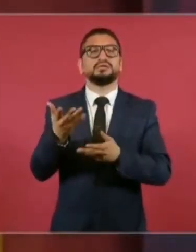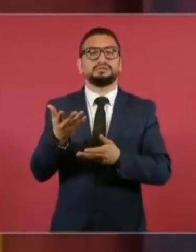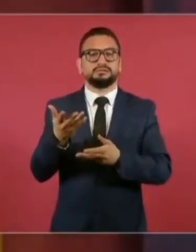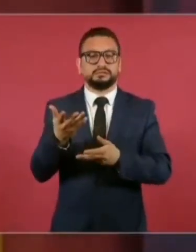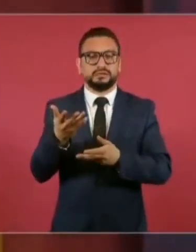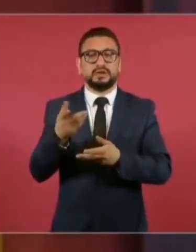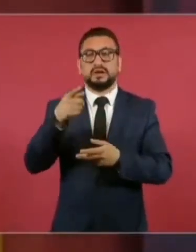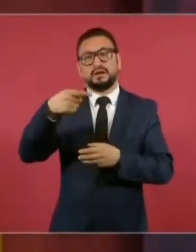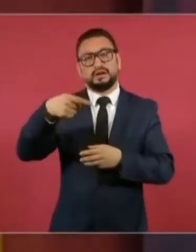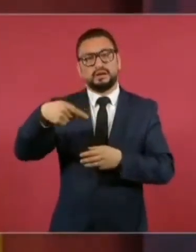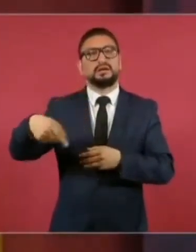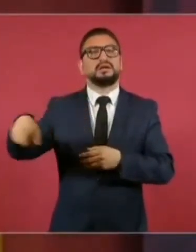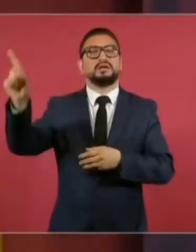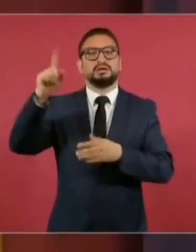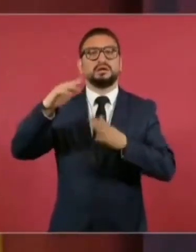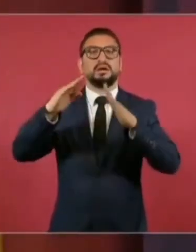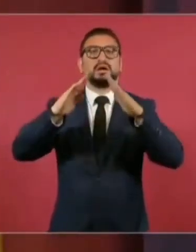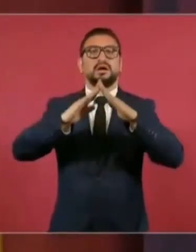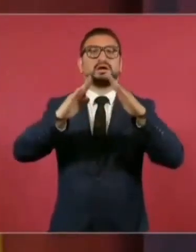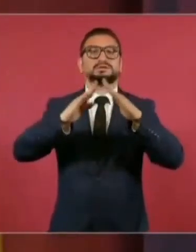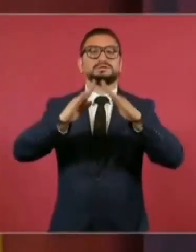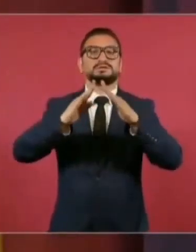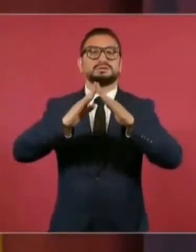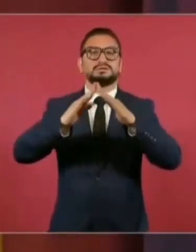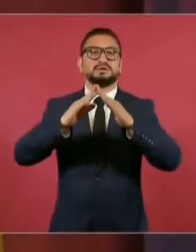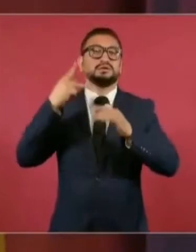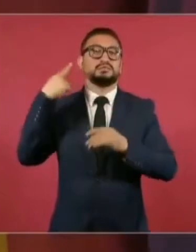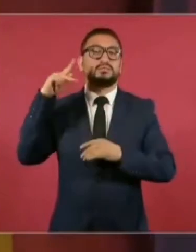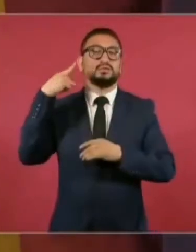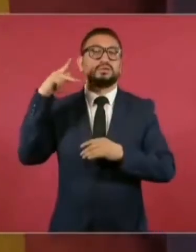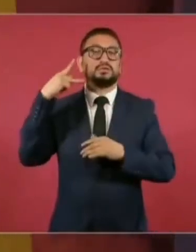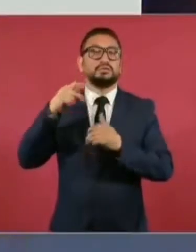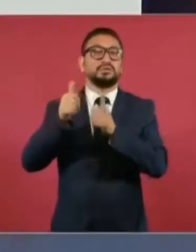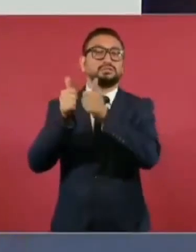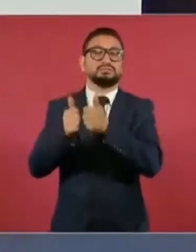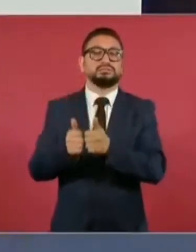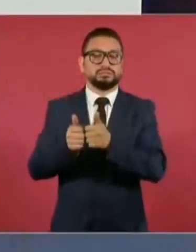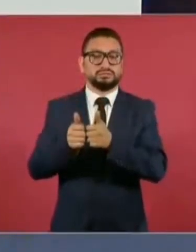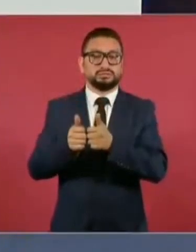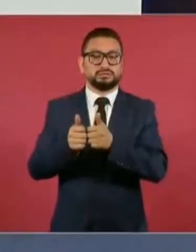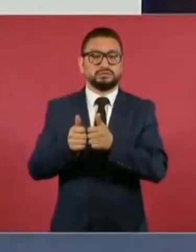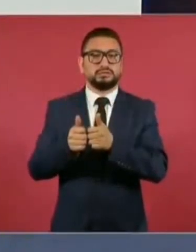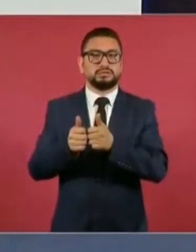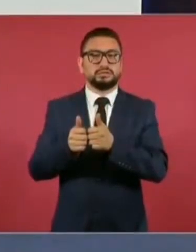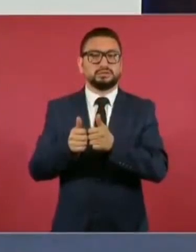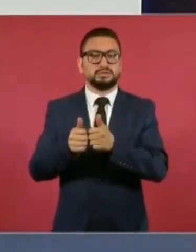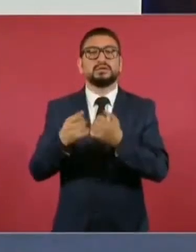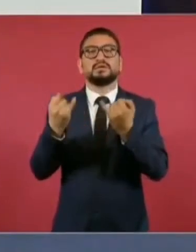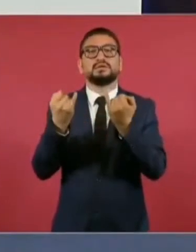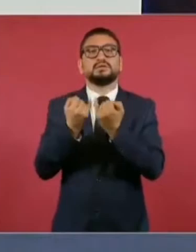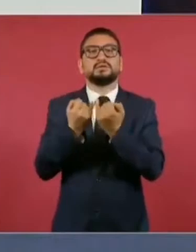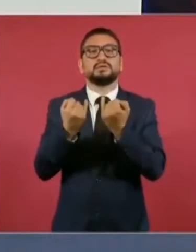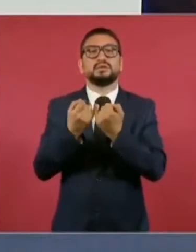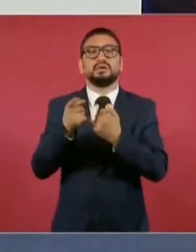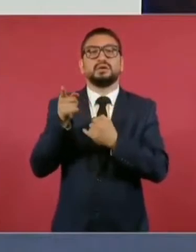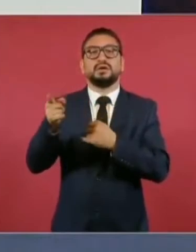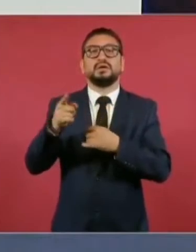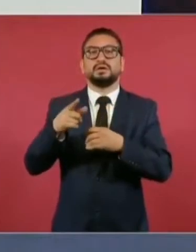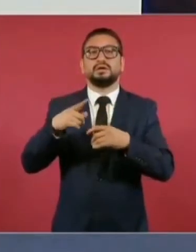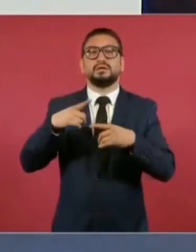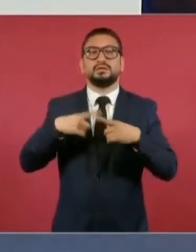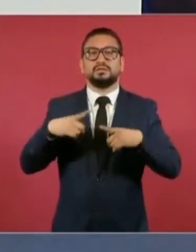lo manda a su domicilio particular en Puebla, y aparte le pone